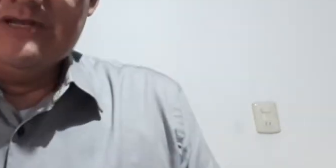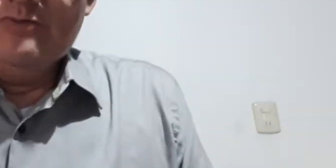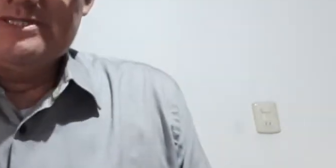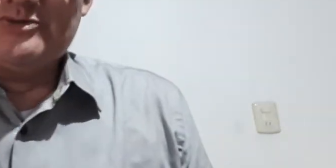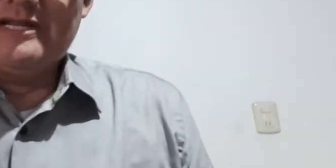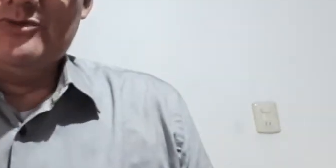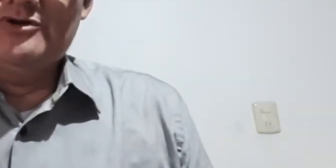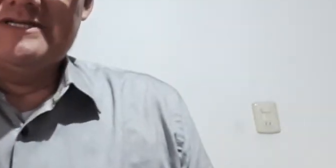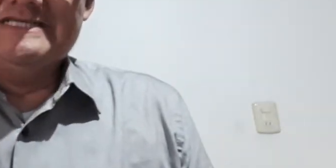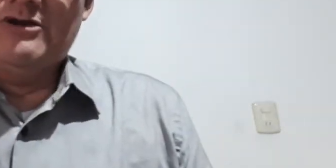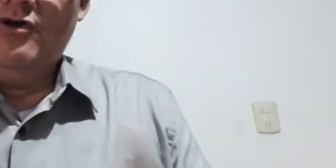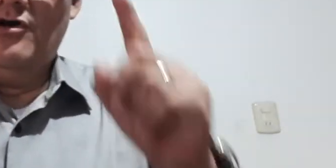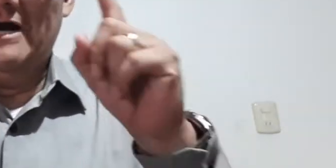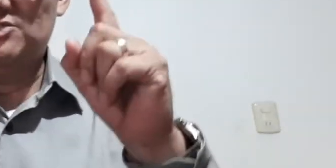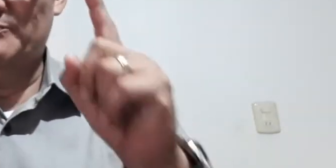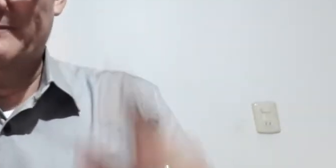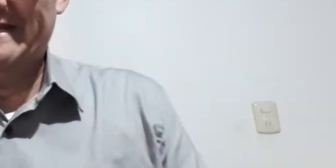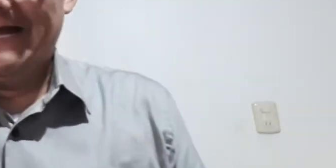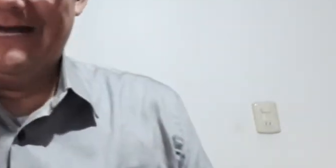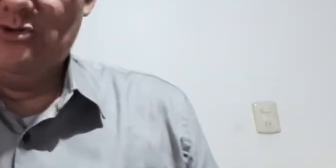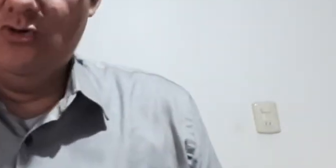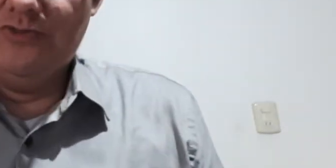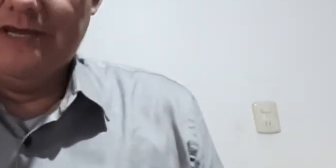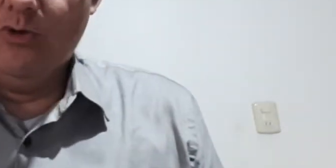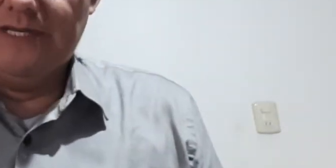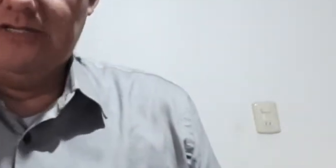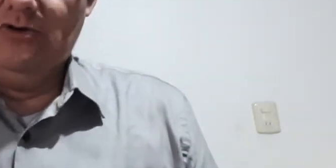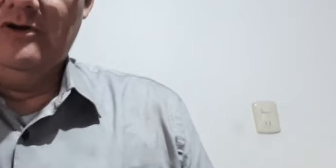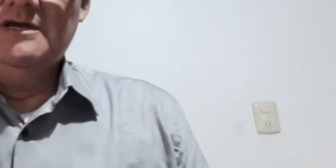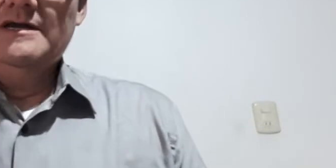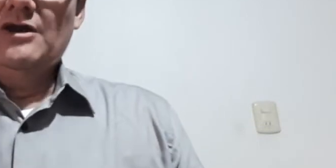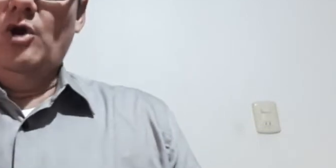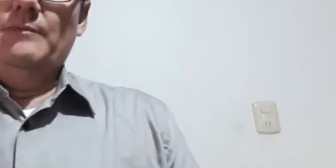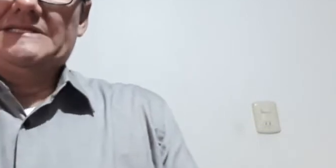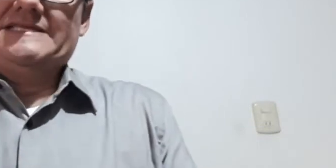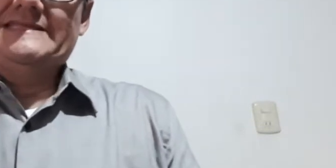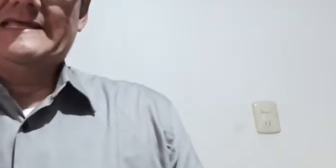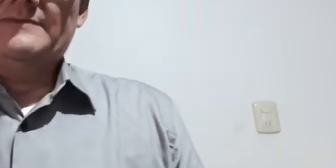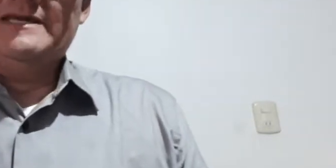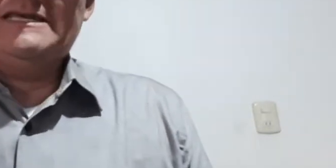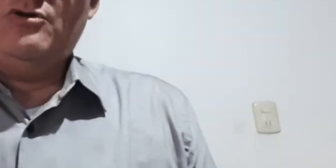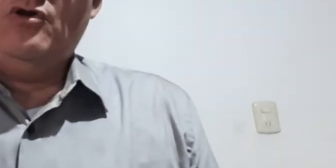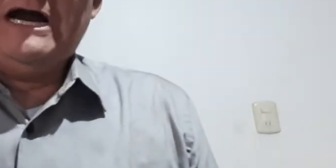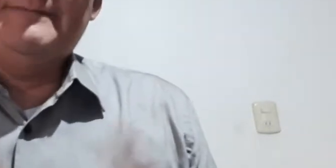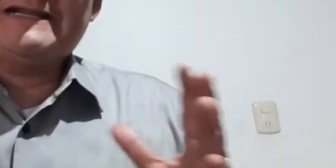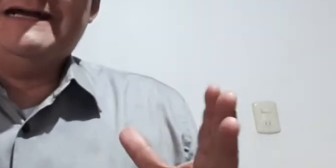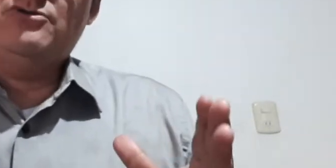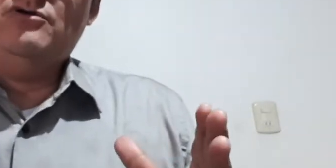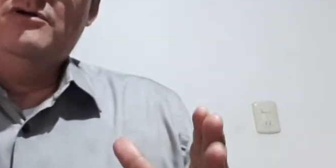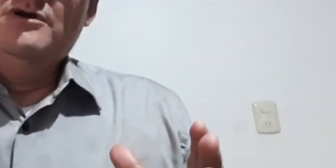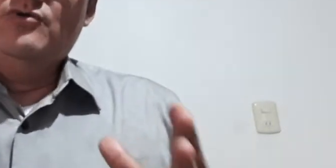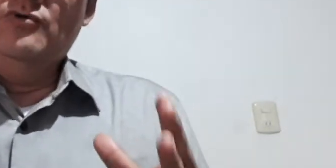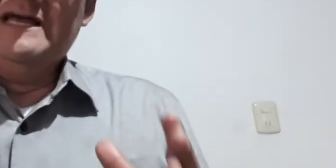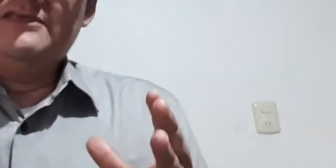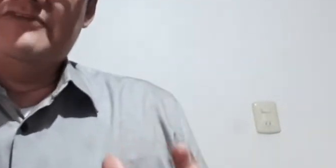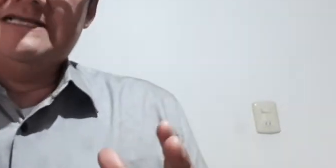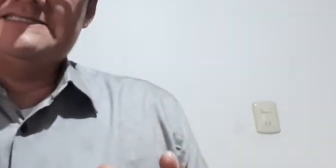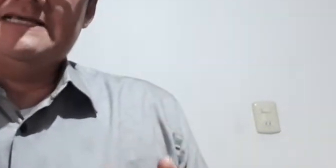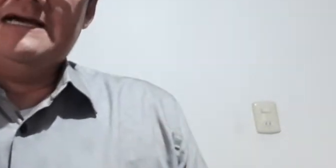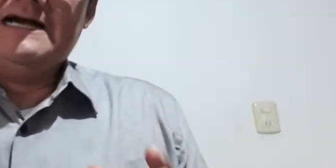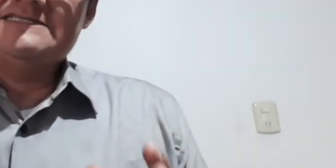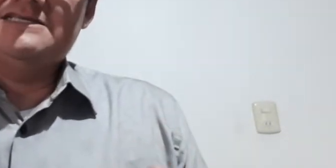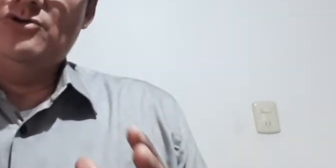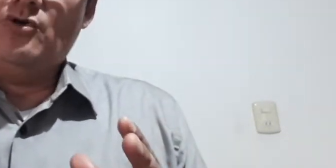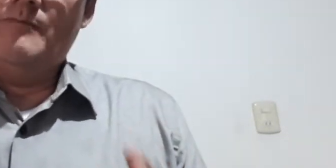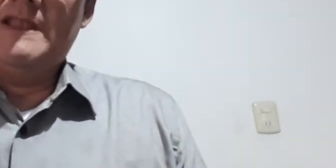Andrés Manuel López Obrador llegó a su primer año de gobierno. Como presidente de México ha marcado una